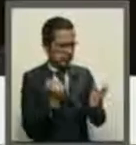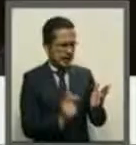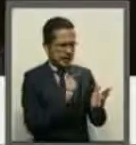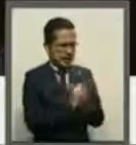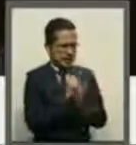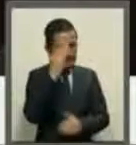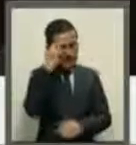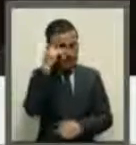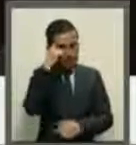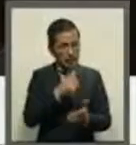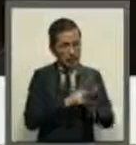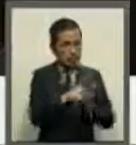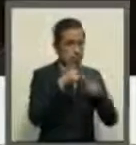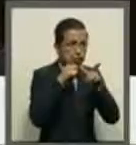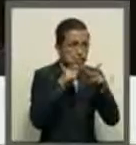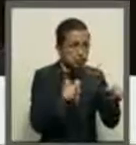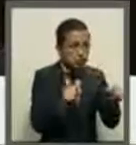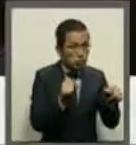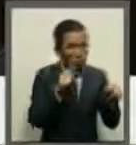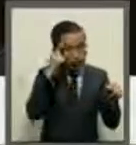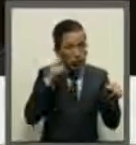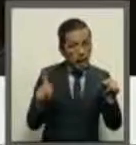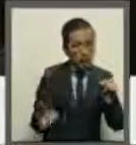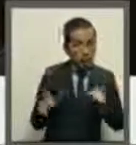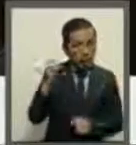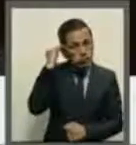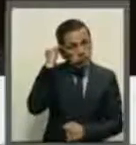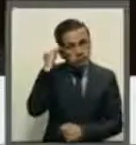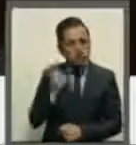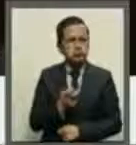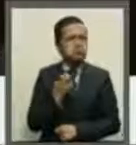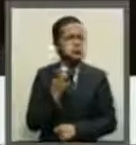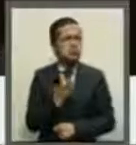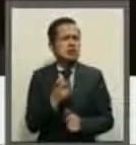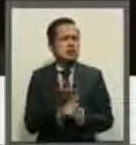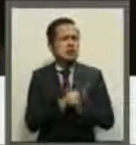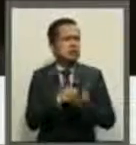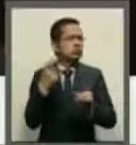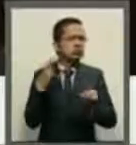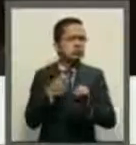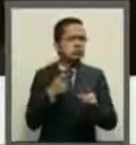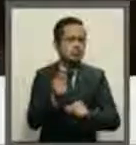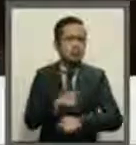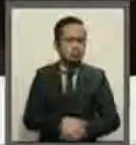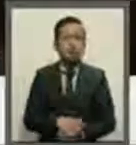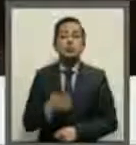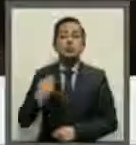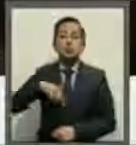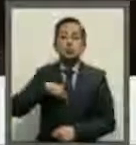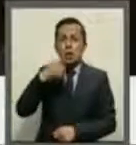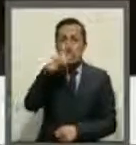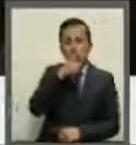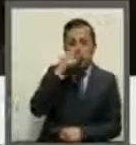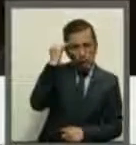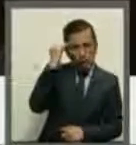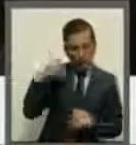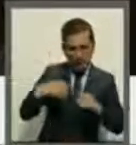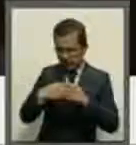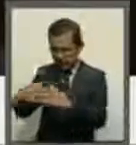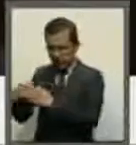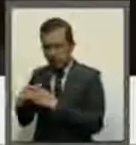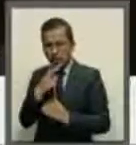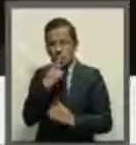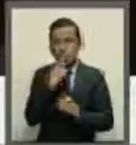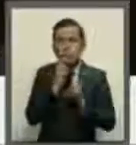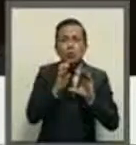Pueblos Indígenas con el objetivo de preservar nuestras lenguas indígenas, sin que hasta el momento se hayan